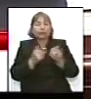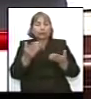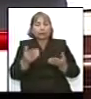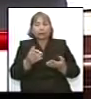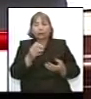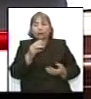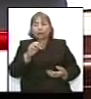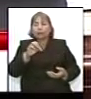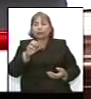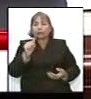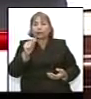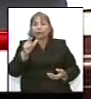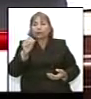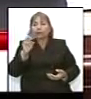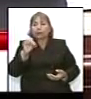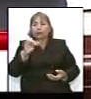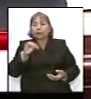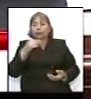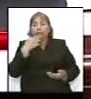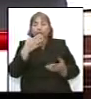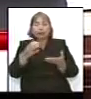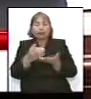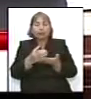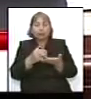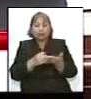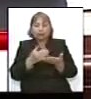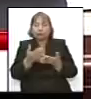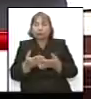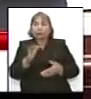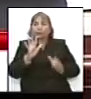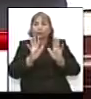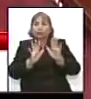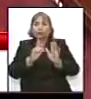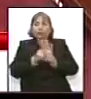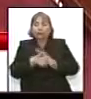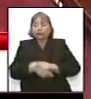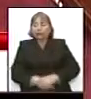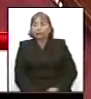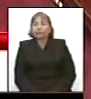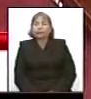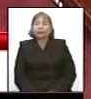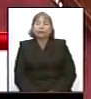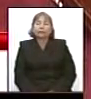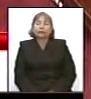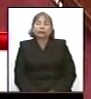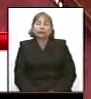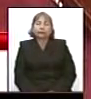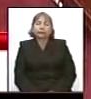Dalmiro Palomino, presidente de la Comisión de Cultura, hasta por 10 minutos.